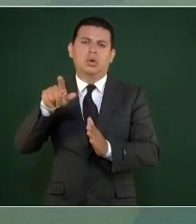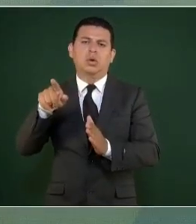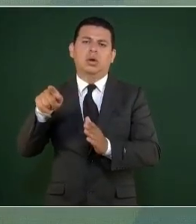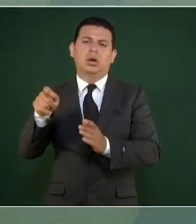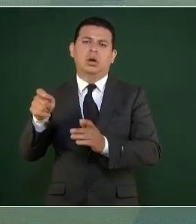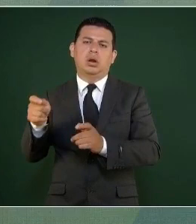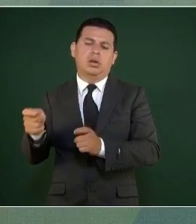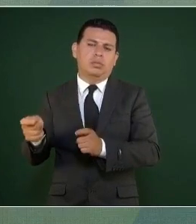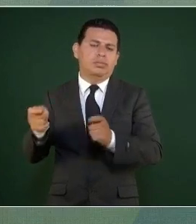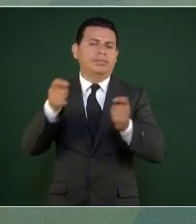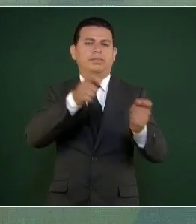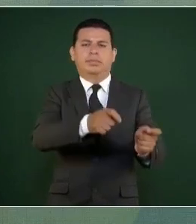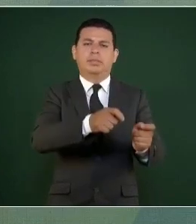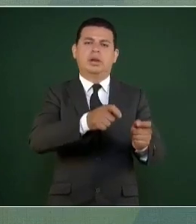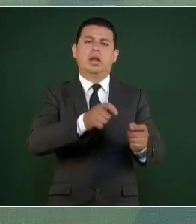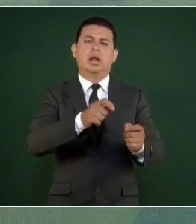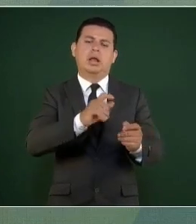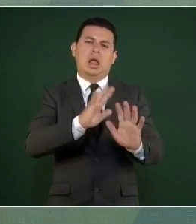se decidieron